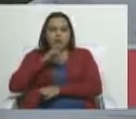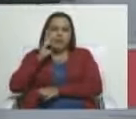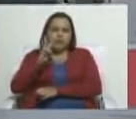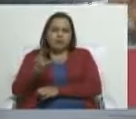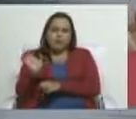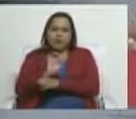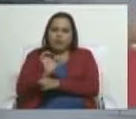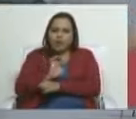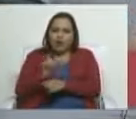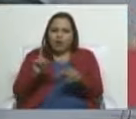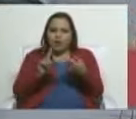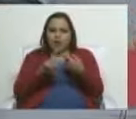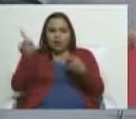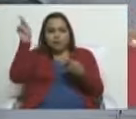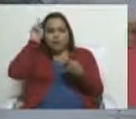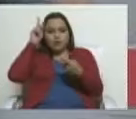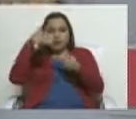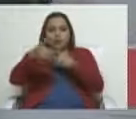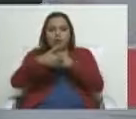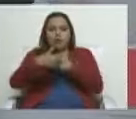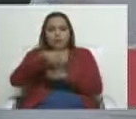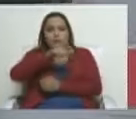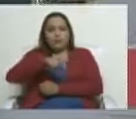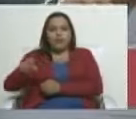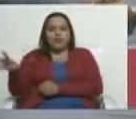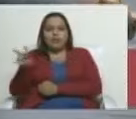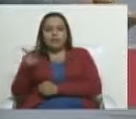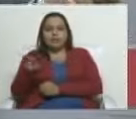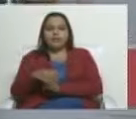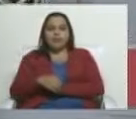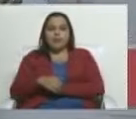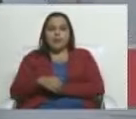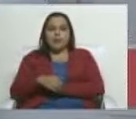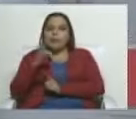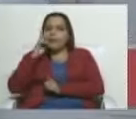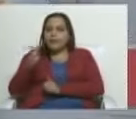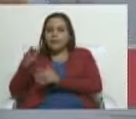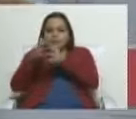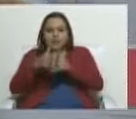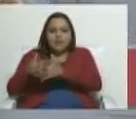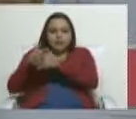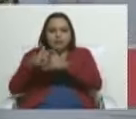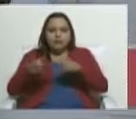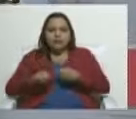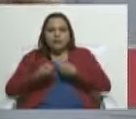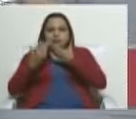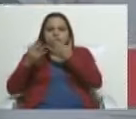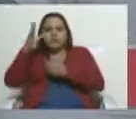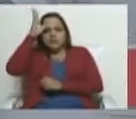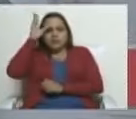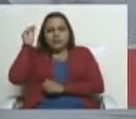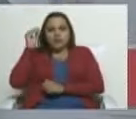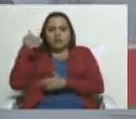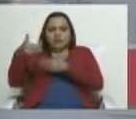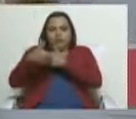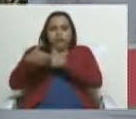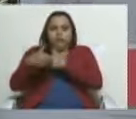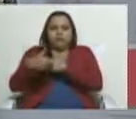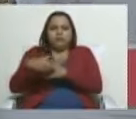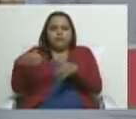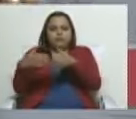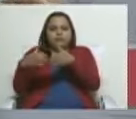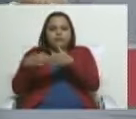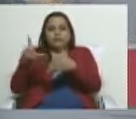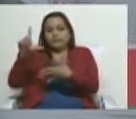Ecuador, lo vimos en Perú contra los venezolanos, lo vemos en Estados Unidos en el discurso de Trump contra las migraciones hispanas